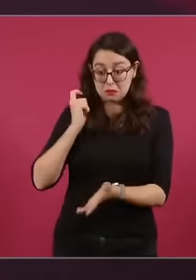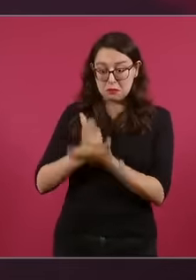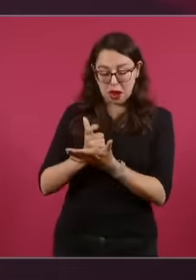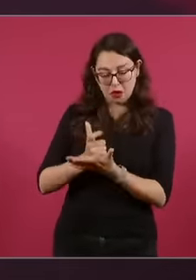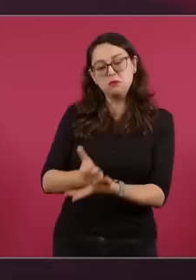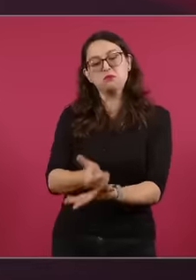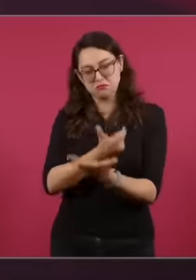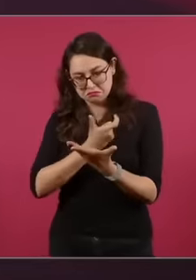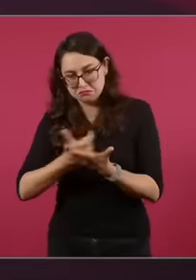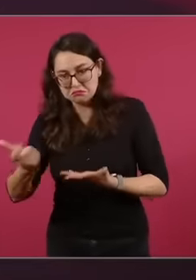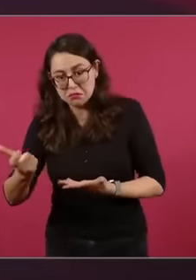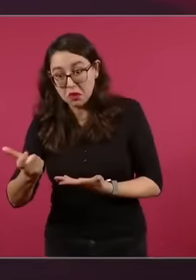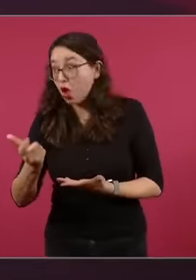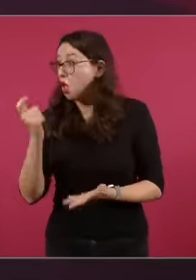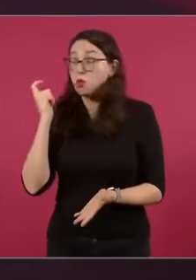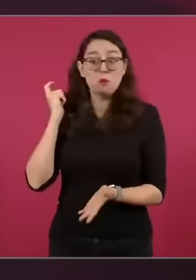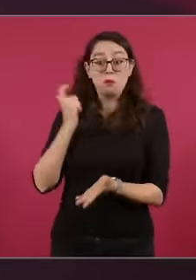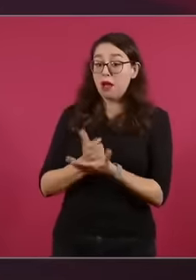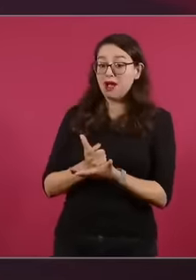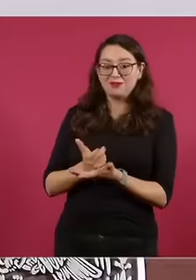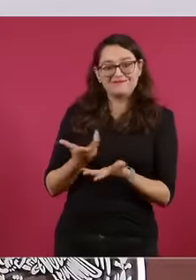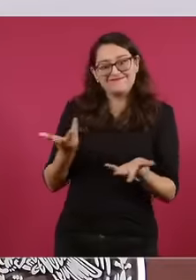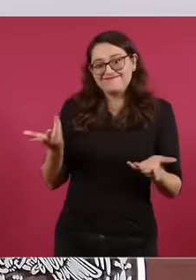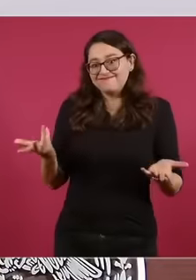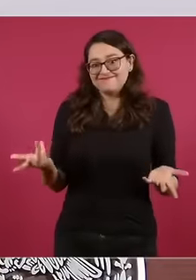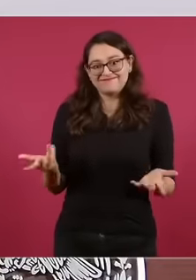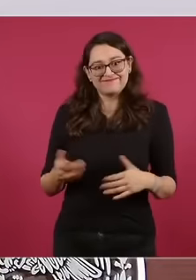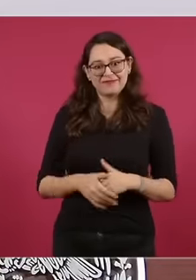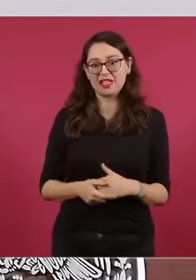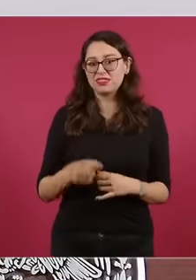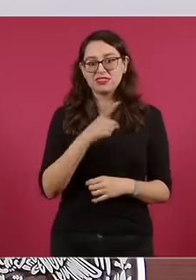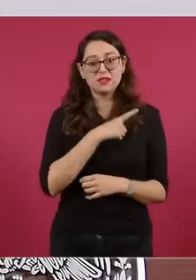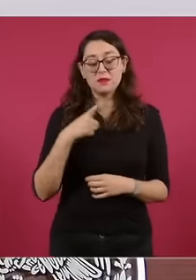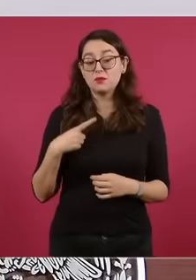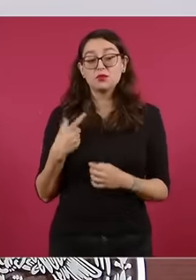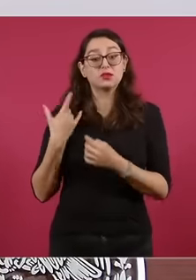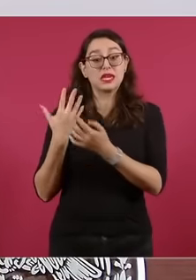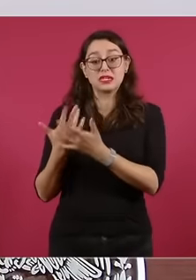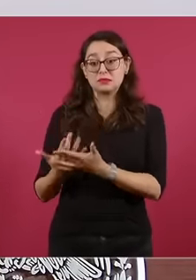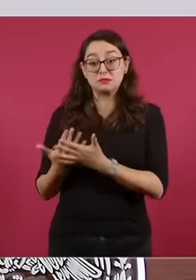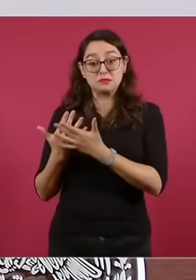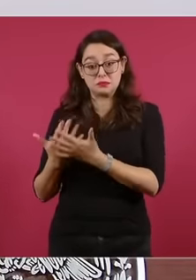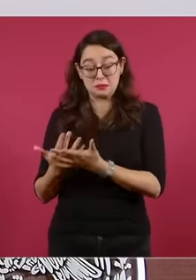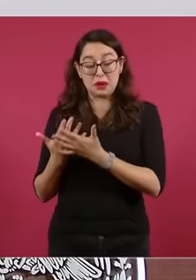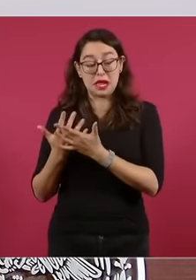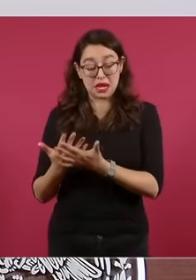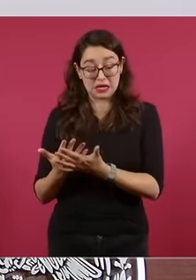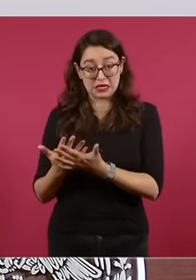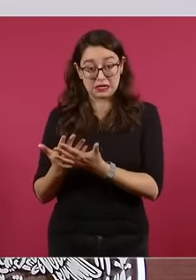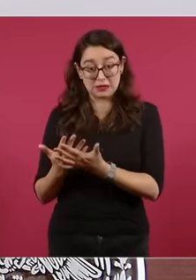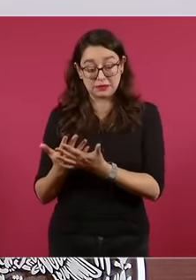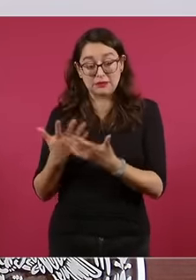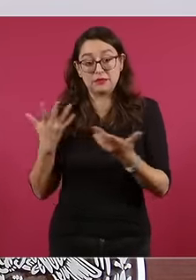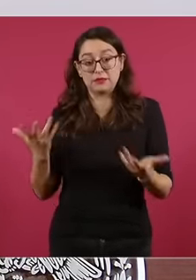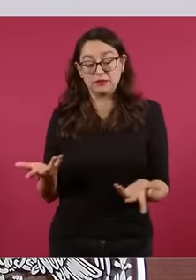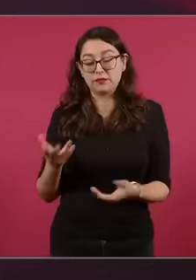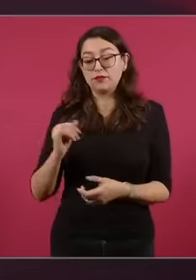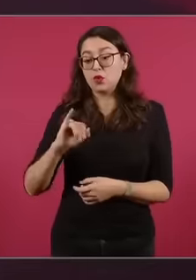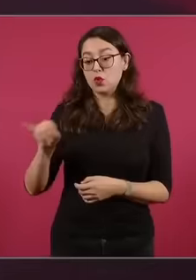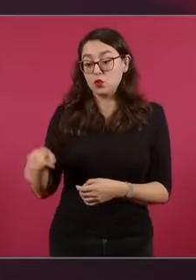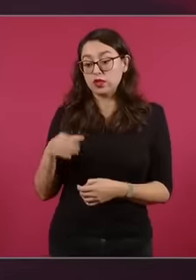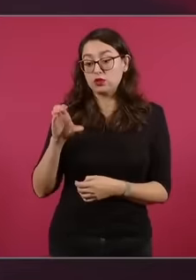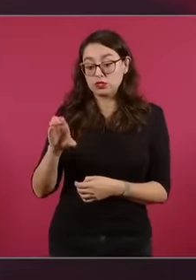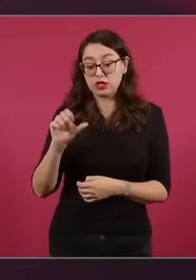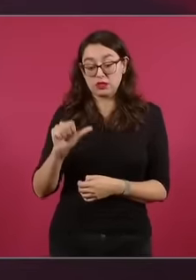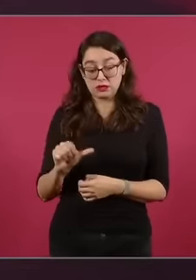relación laboral. Entonces, eso es lo que habría que esperar para todos los casos, tanto para aquellos en donde la Junta definió